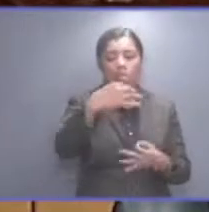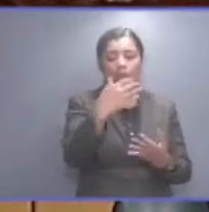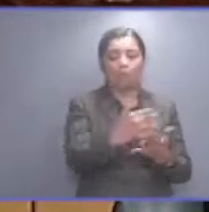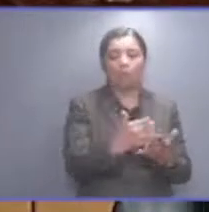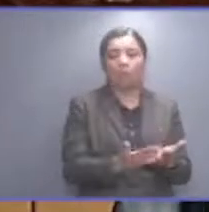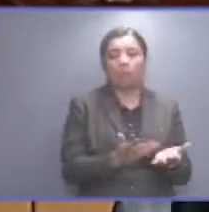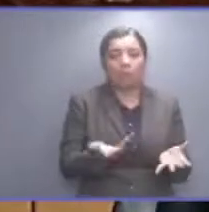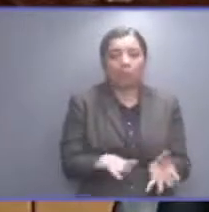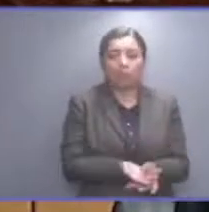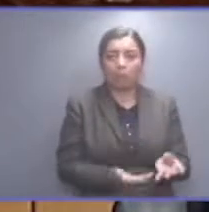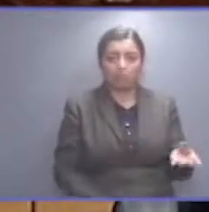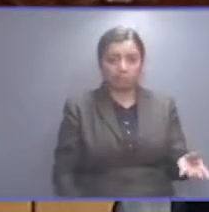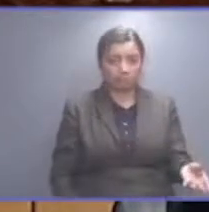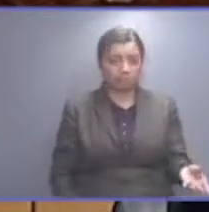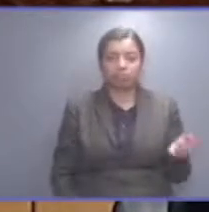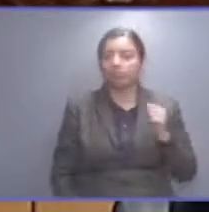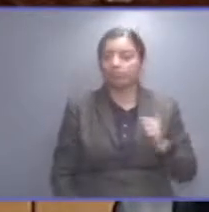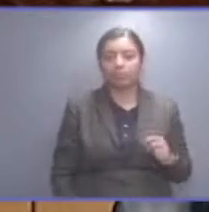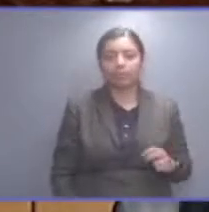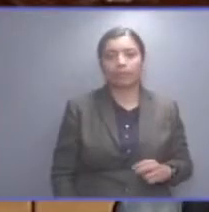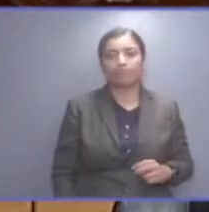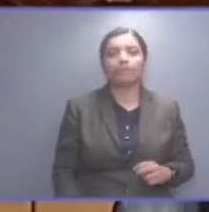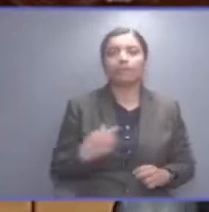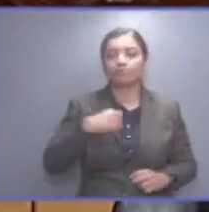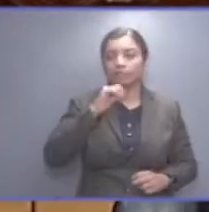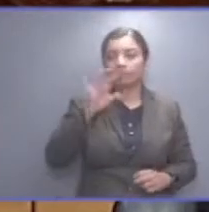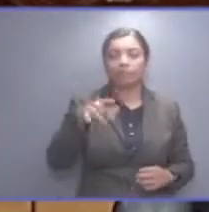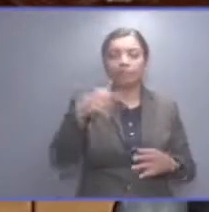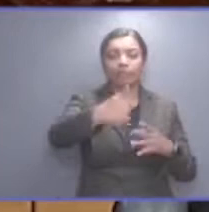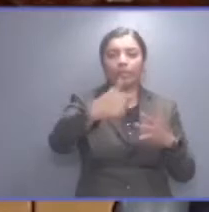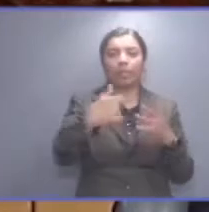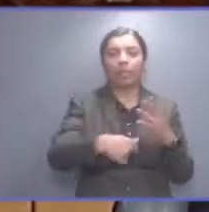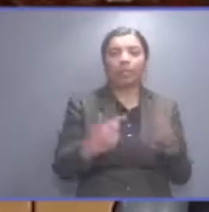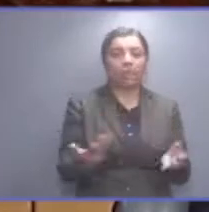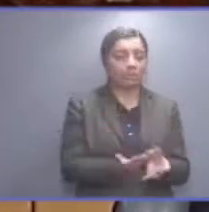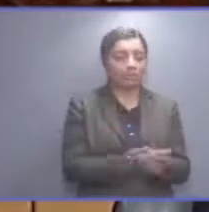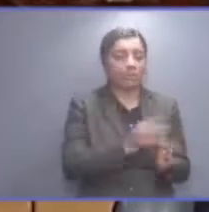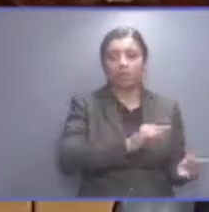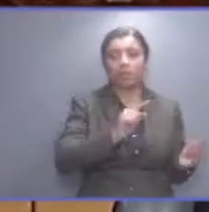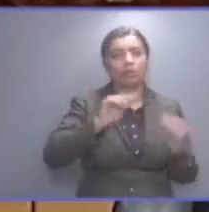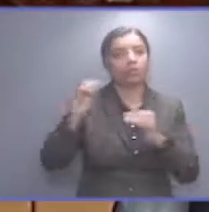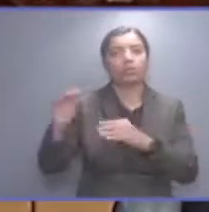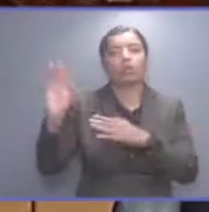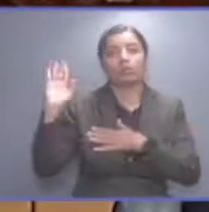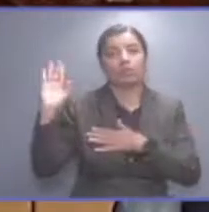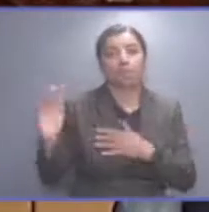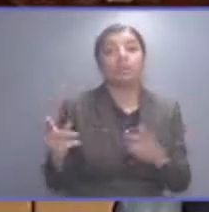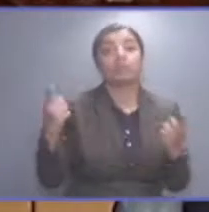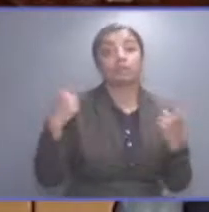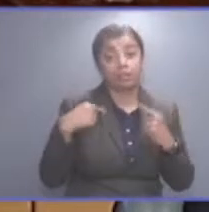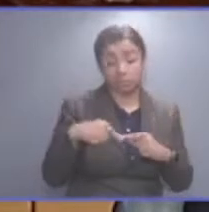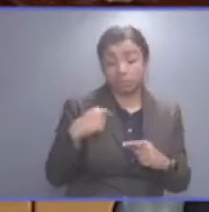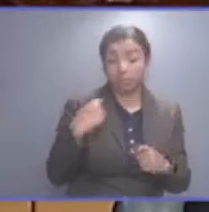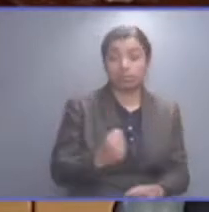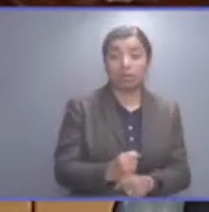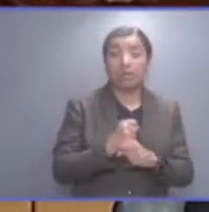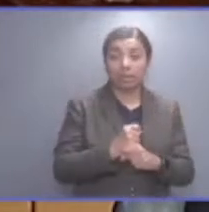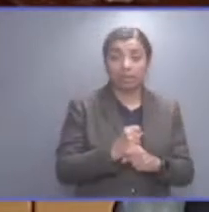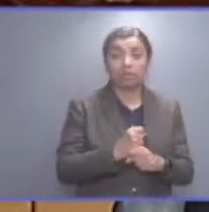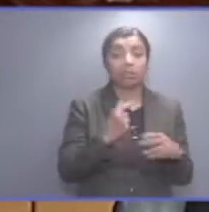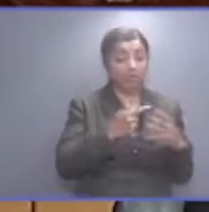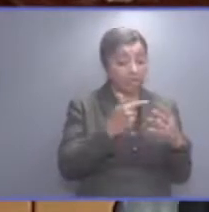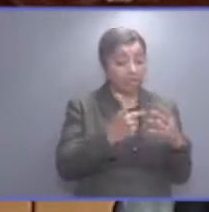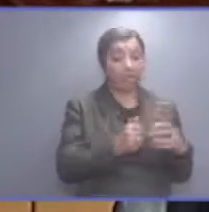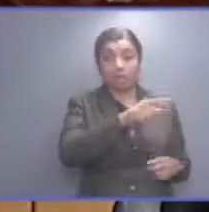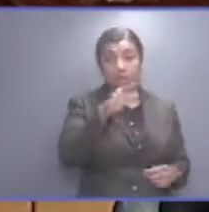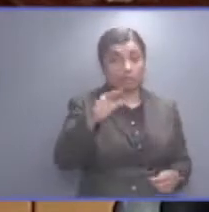ley. Como ya lo he dicho en otras ocasiones, la ley está, pero no se cumple. Aquí nosotros estamos garantizando que si usted no